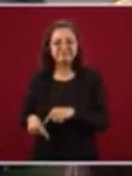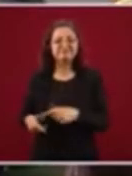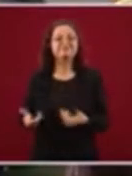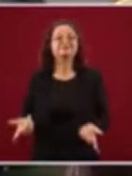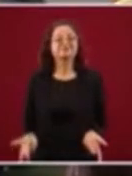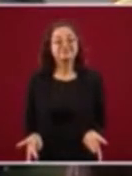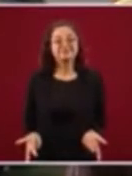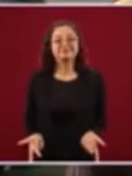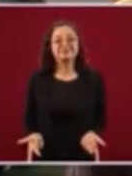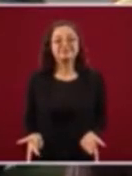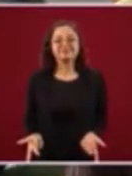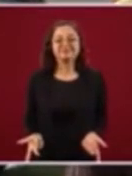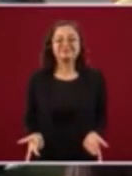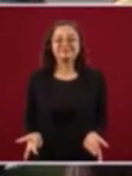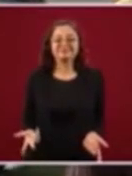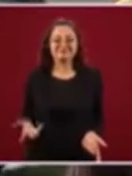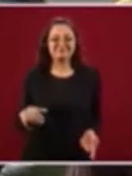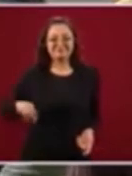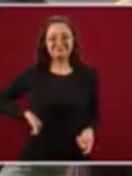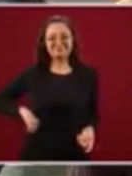es una concepción